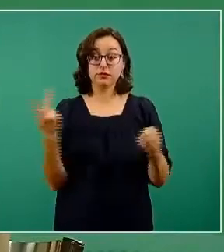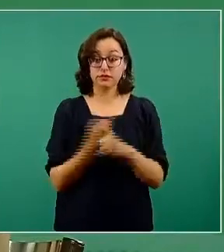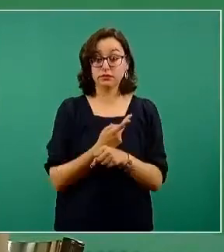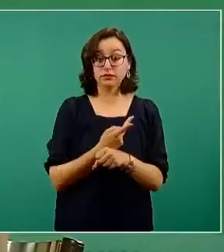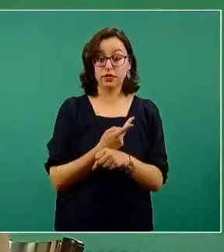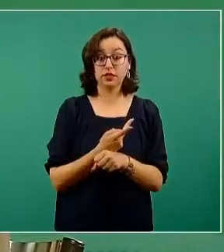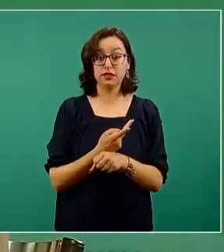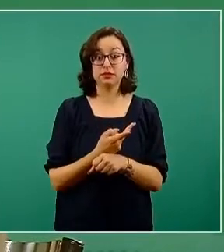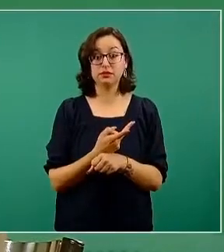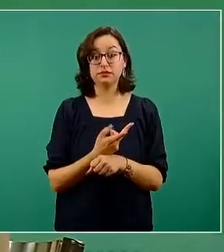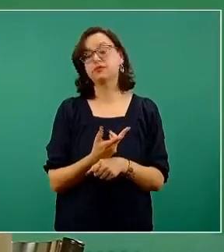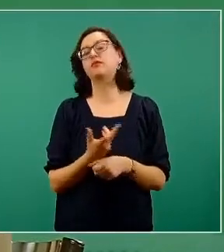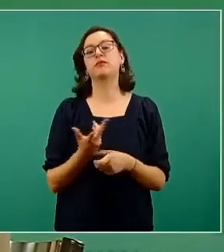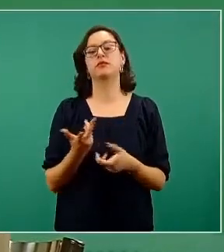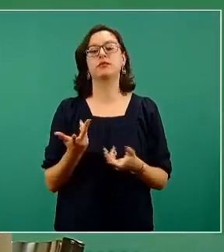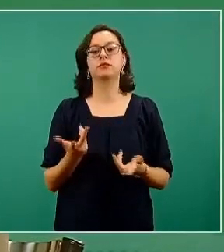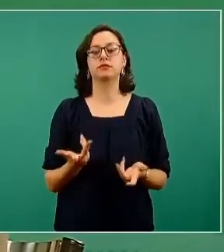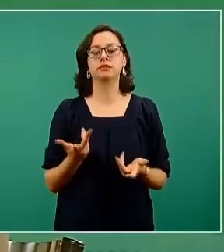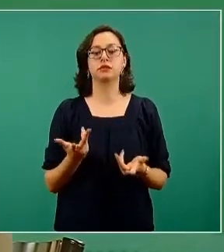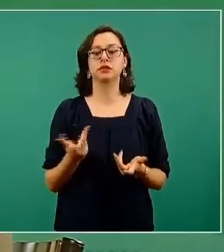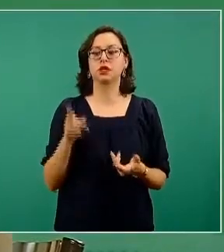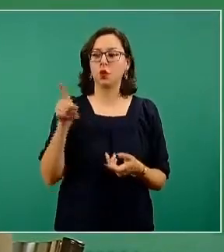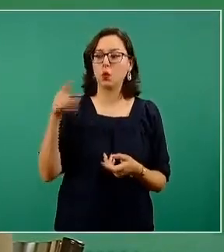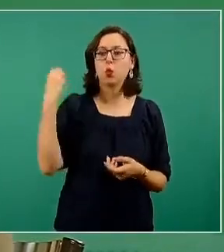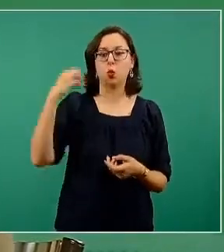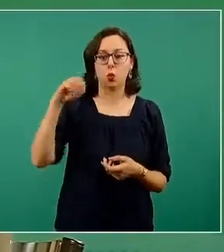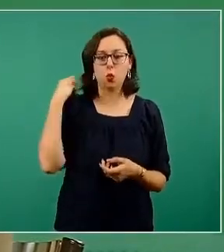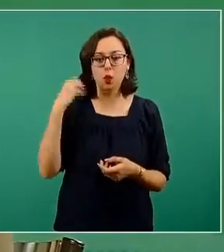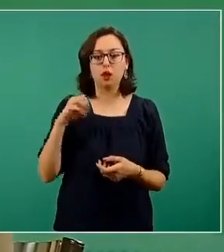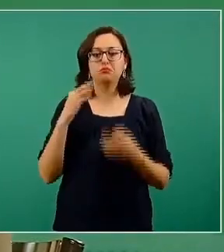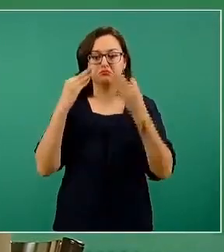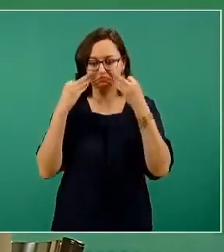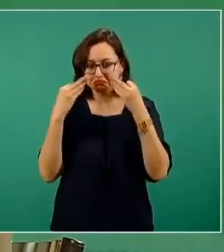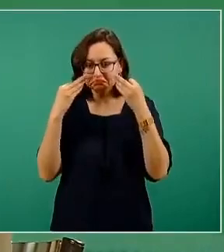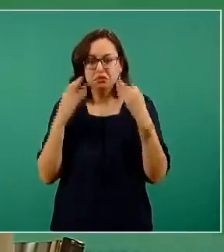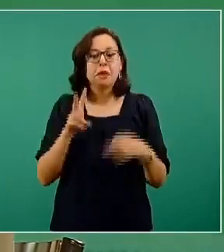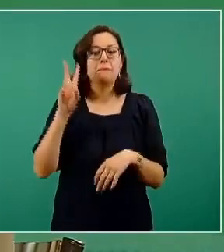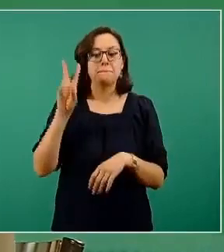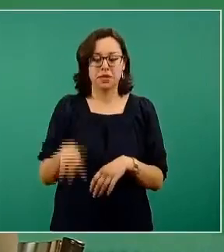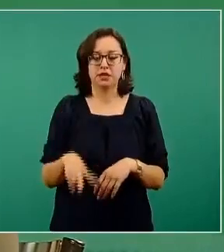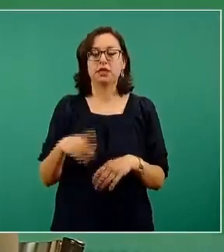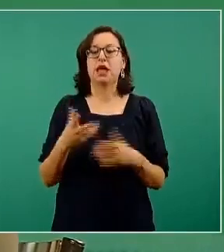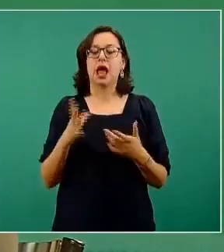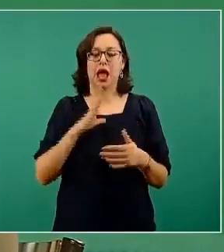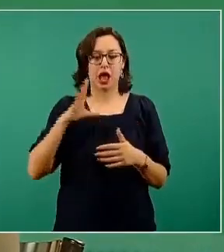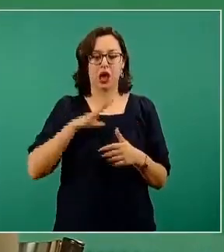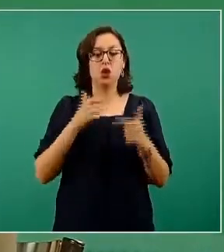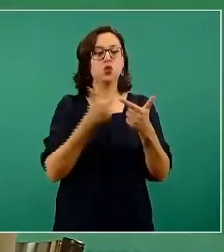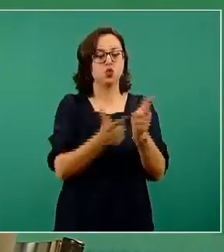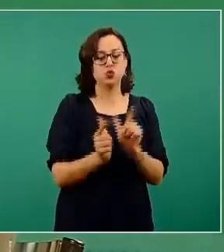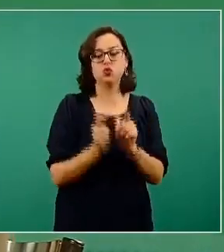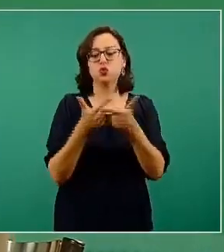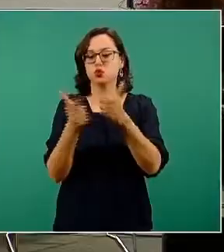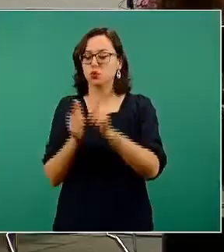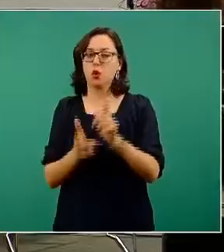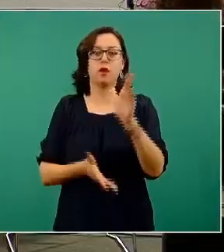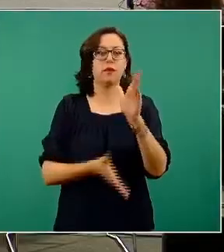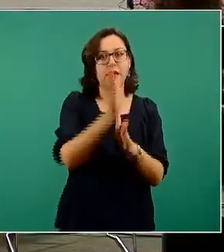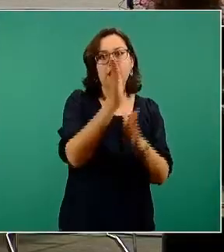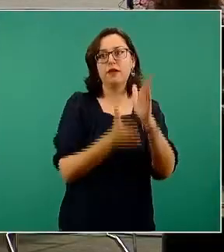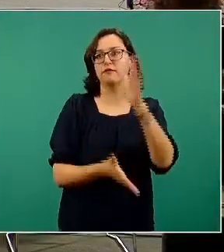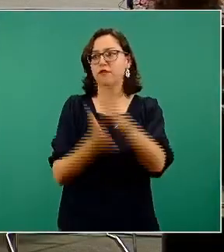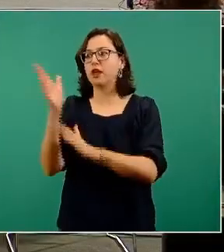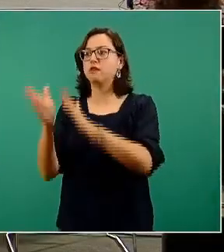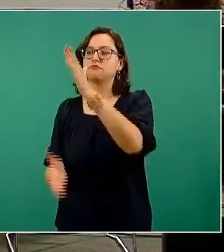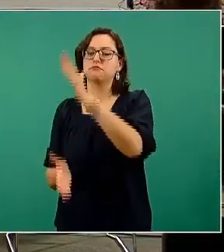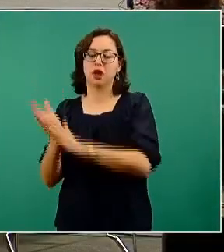hecho, y no sé específicamente, pero en Oaxaca me consta que hay varias brigadas en comunidades rurales, no sé exactamente